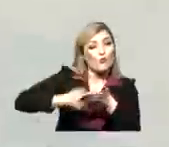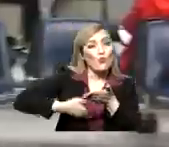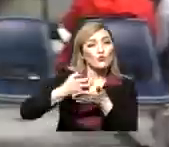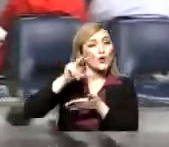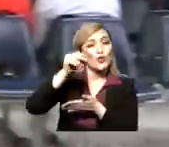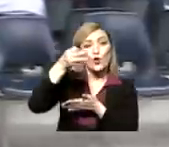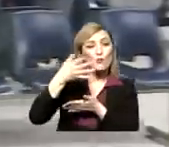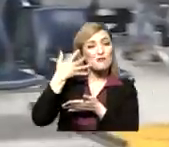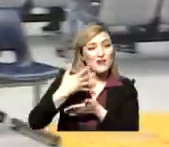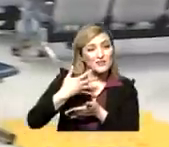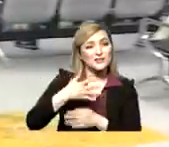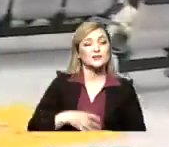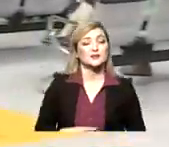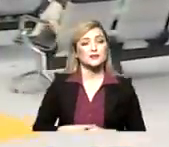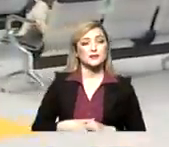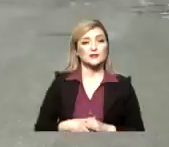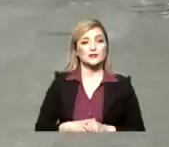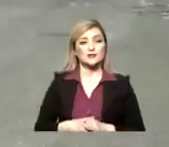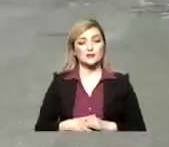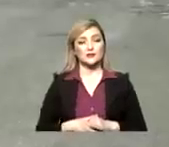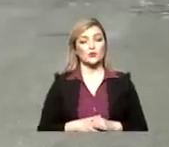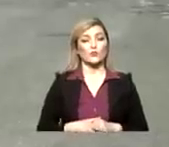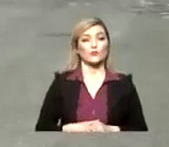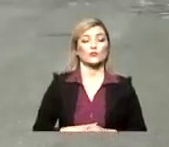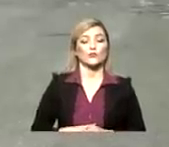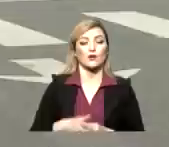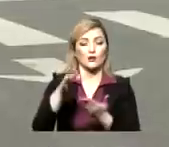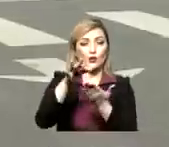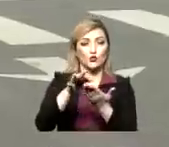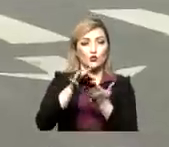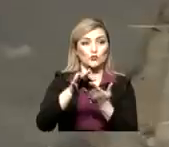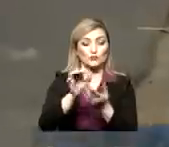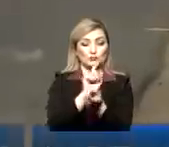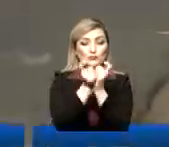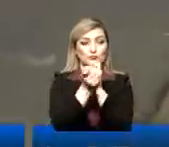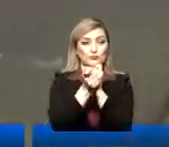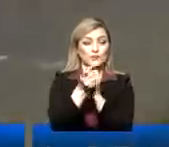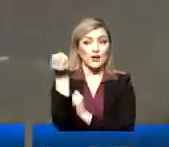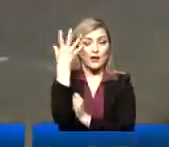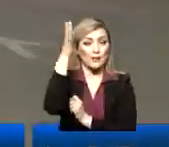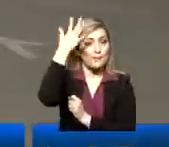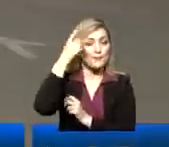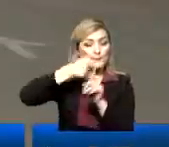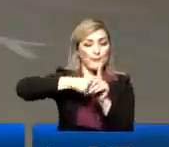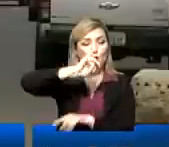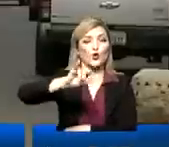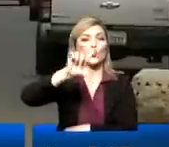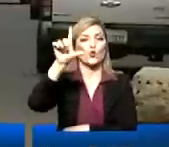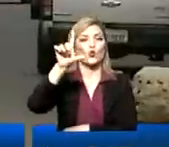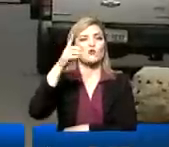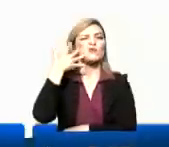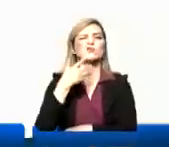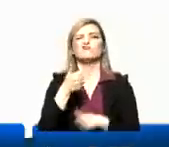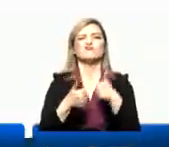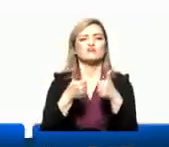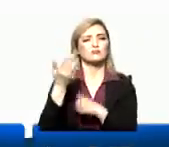por no cumplir con esta recalendarización. En cambio, para los cantones que entrarán en semáforo amarillo en el mes de julio, el calendario es el